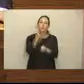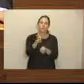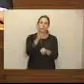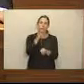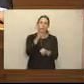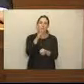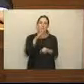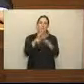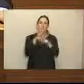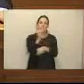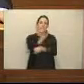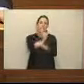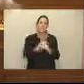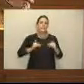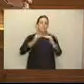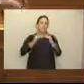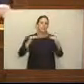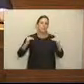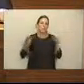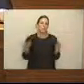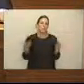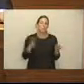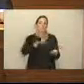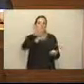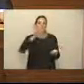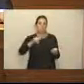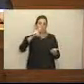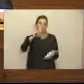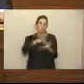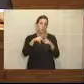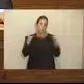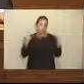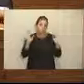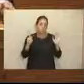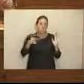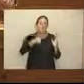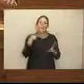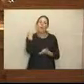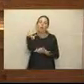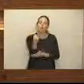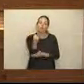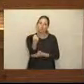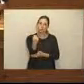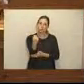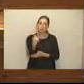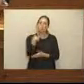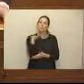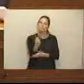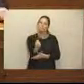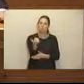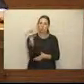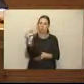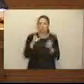estabilidad institucional que parece ser que disfruta Asturias. Ese apoyo se lo di yo, se lo dio mi